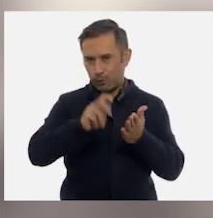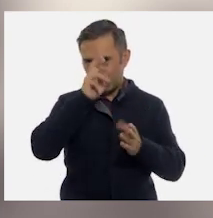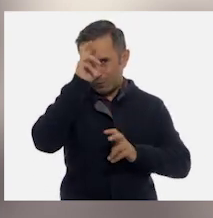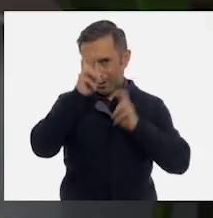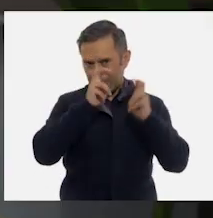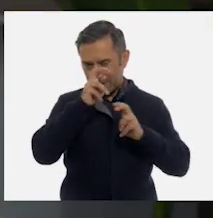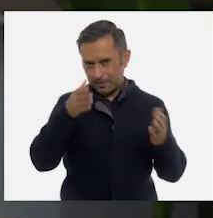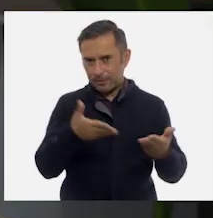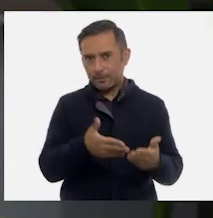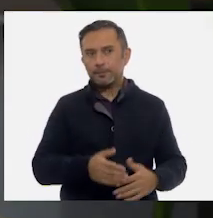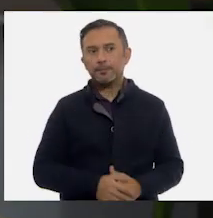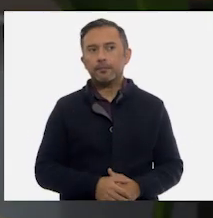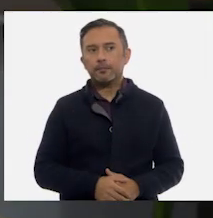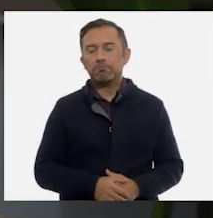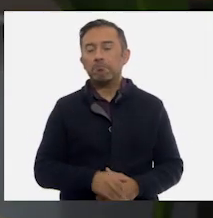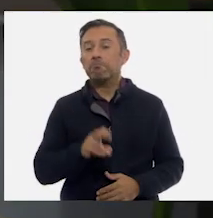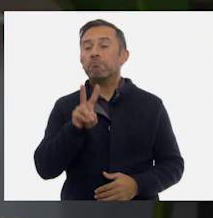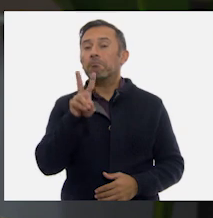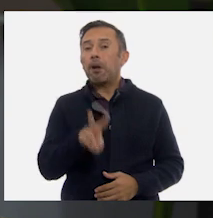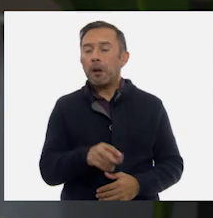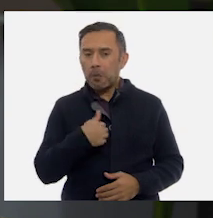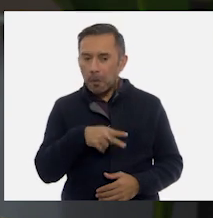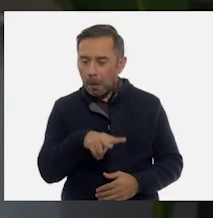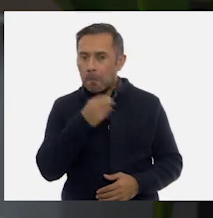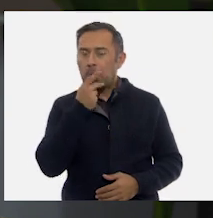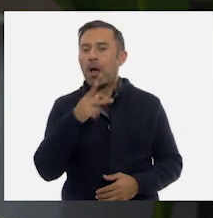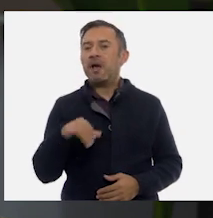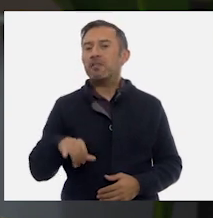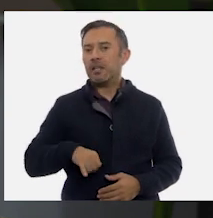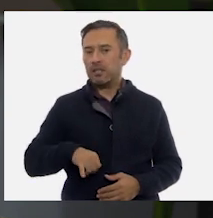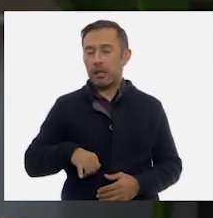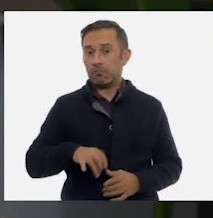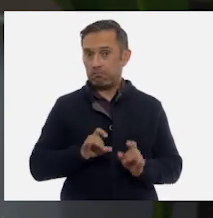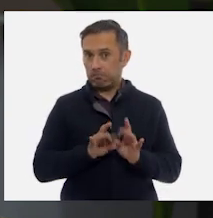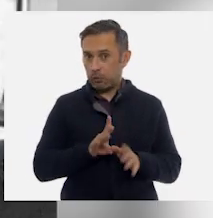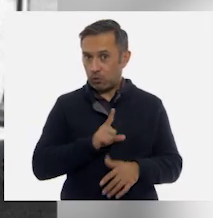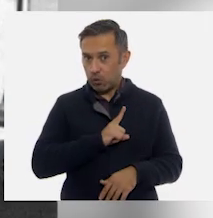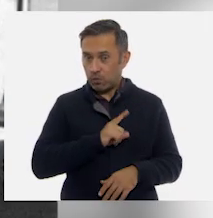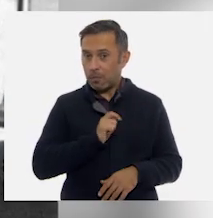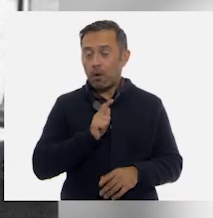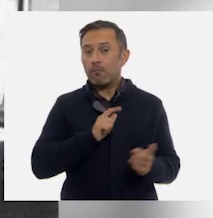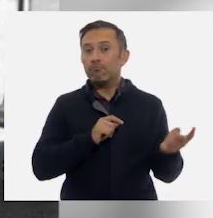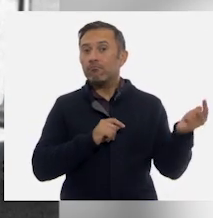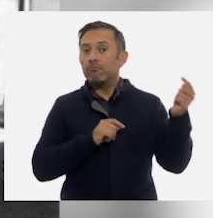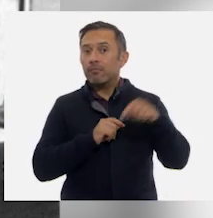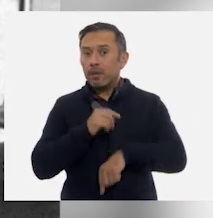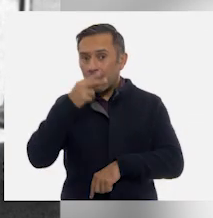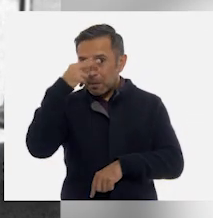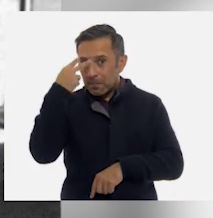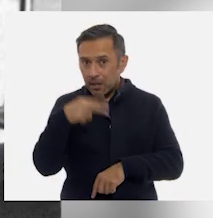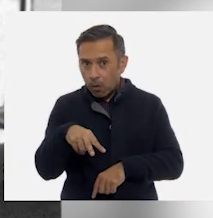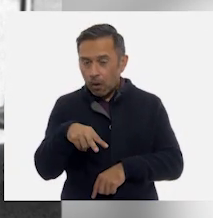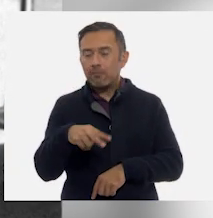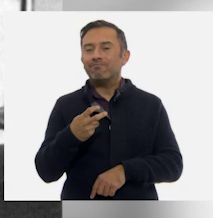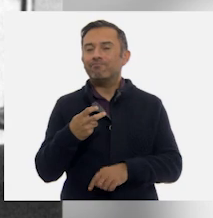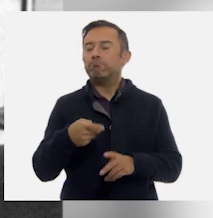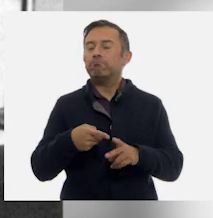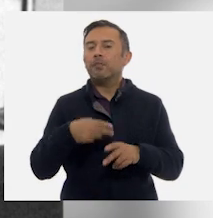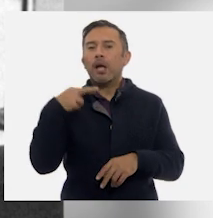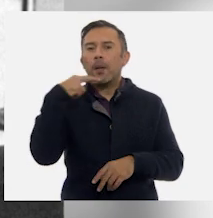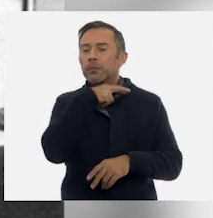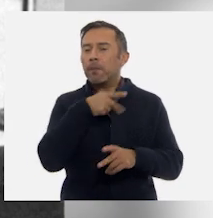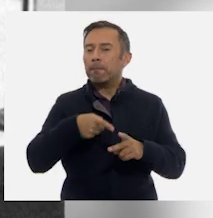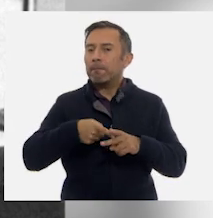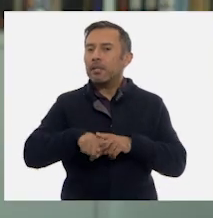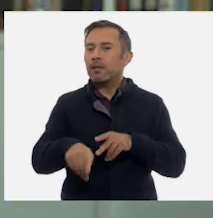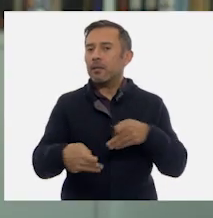Es muy interesante y nada casual que apenas regresa a México y empieza a producir teatro muy empapado